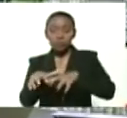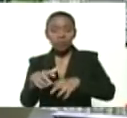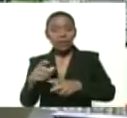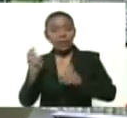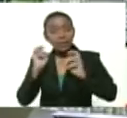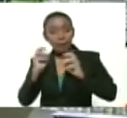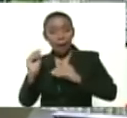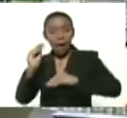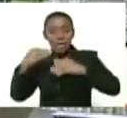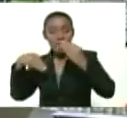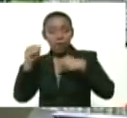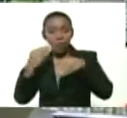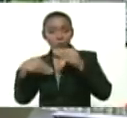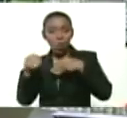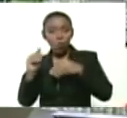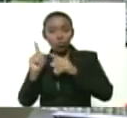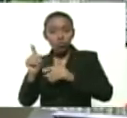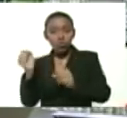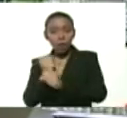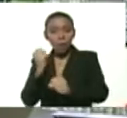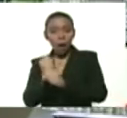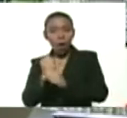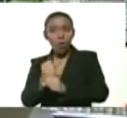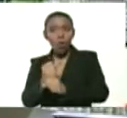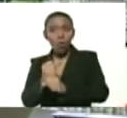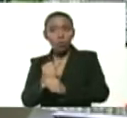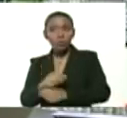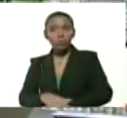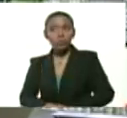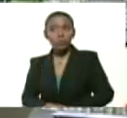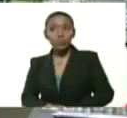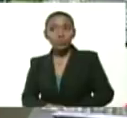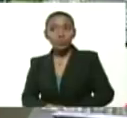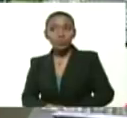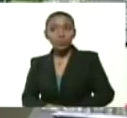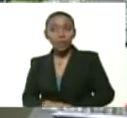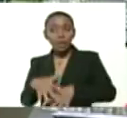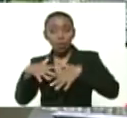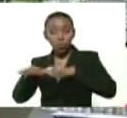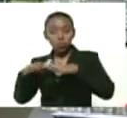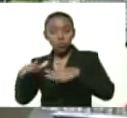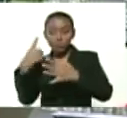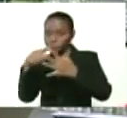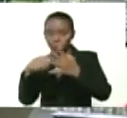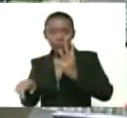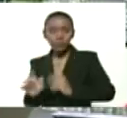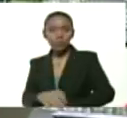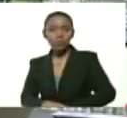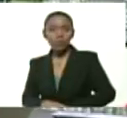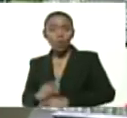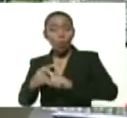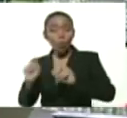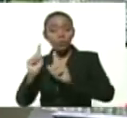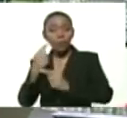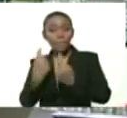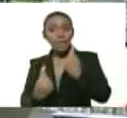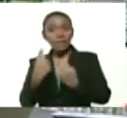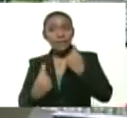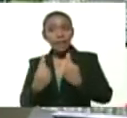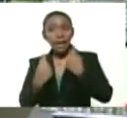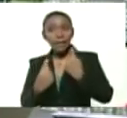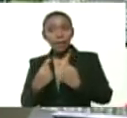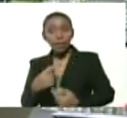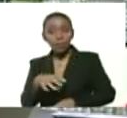sustancias químicas relacionadas con su oficio de hilandero, de telares, etc. Otra paciente era una paciente con